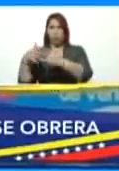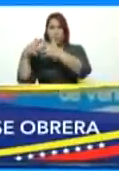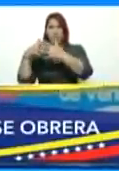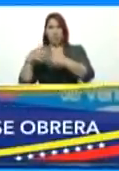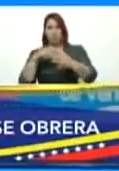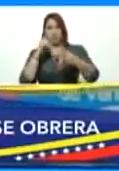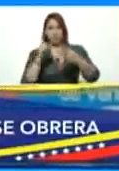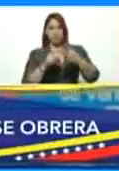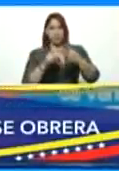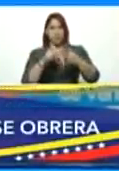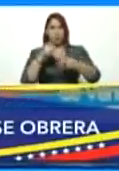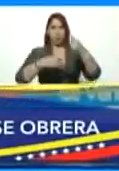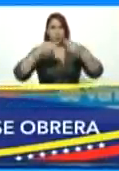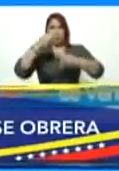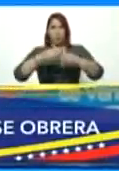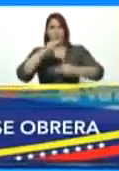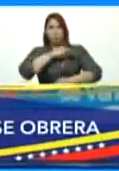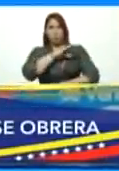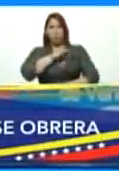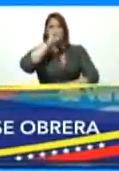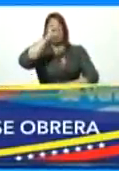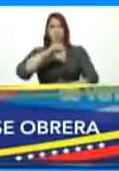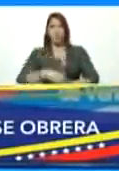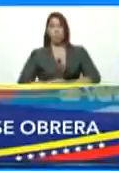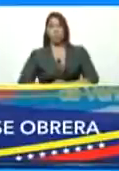la construcción del socialismo